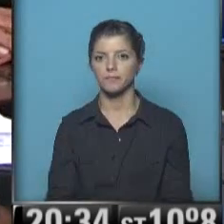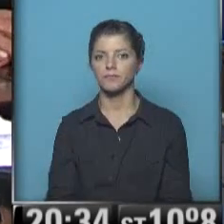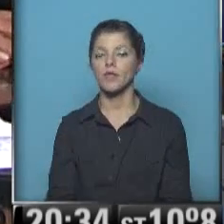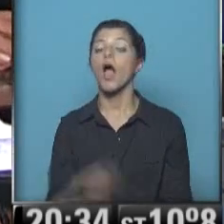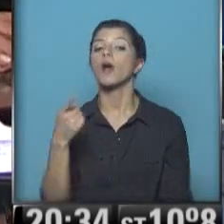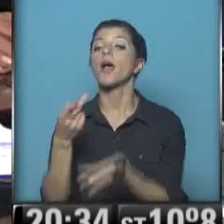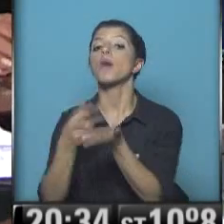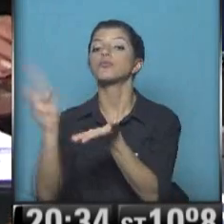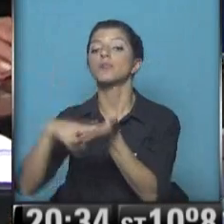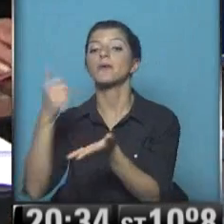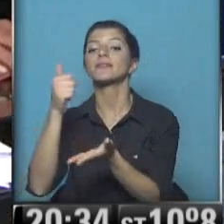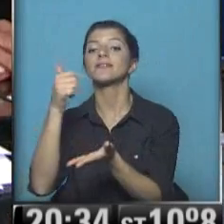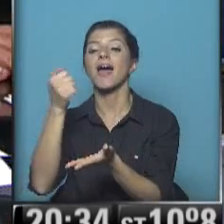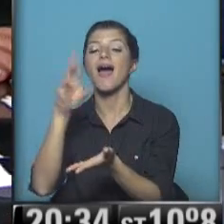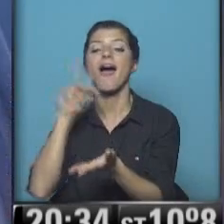Volvemos con Ariel Lima, Parque Norte. Ariel.